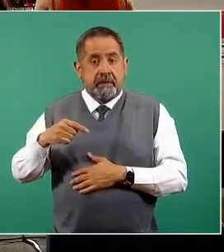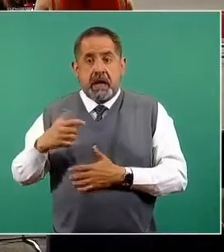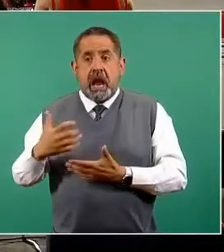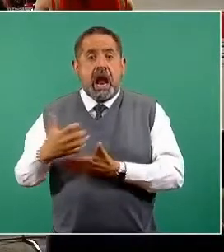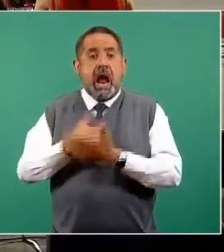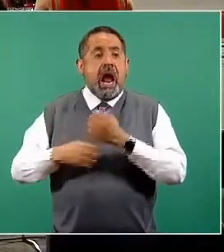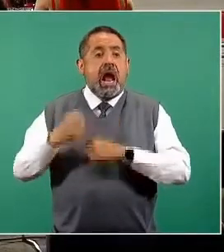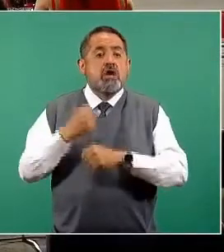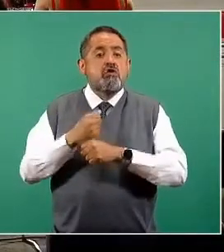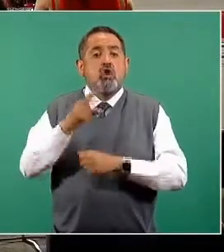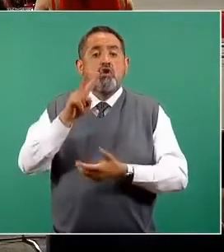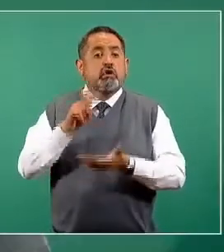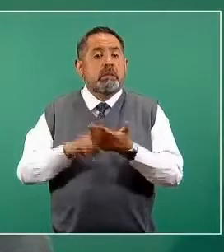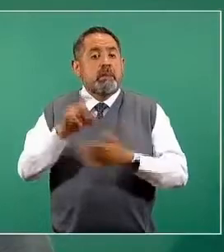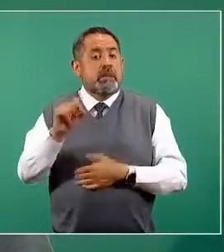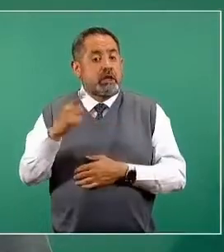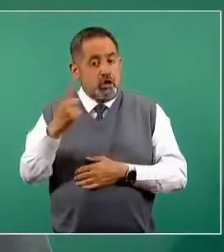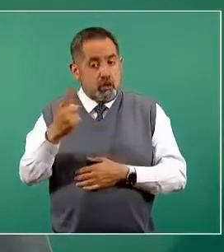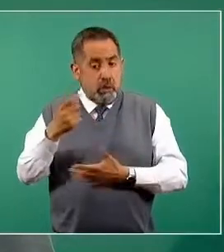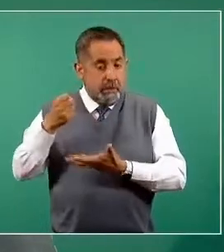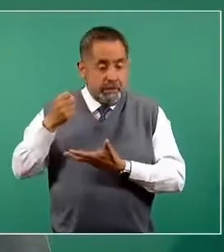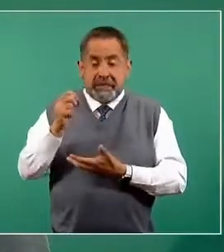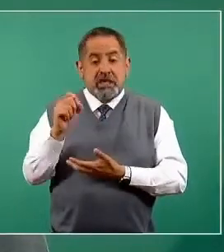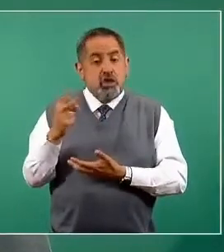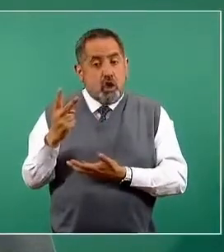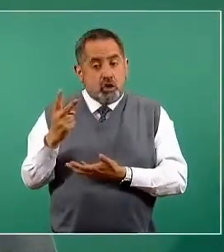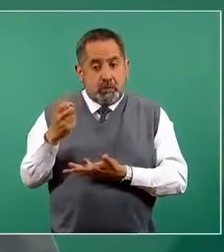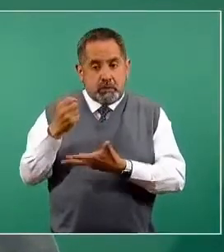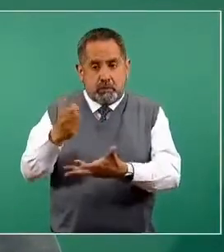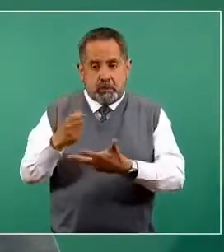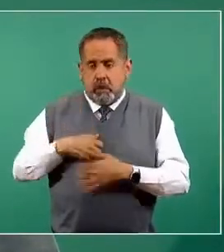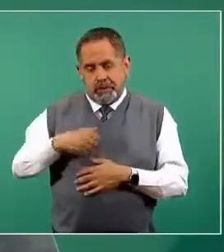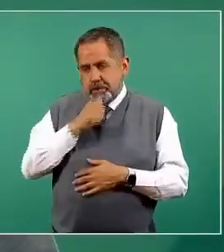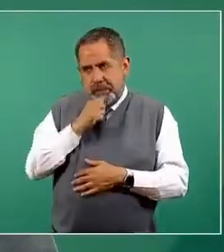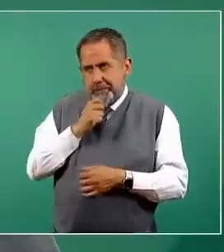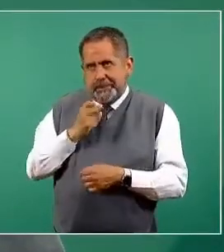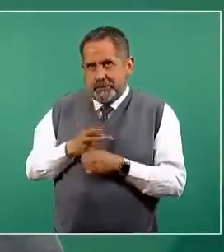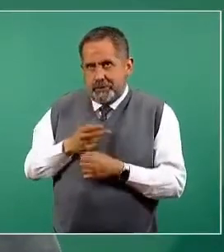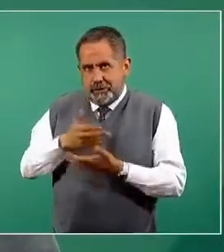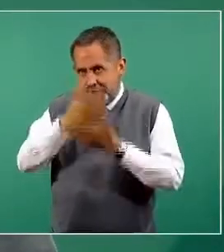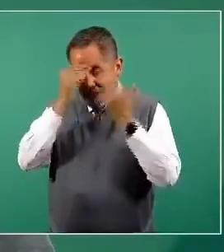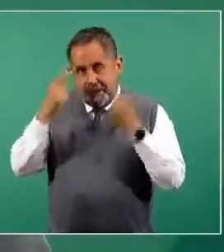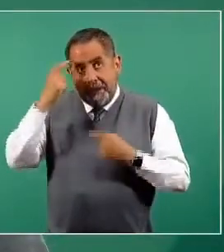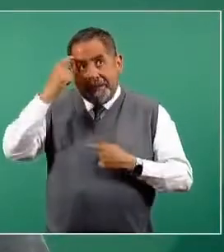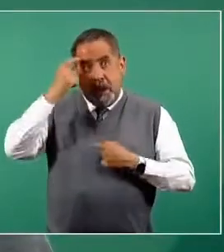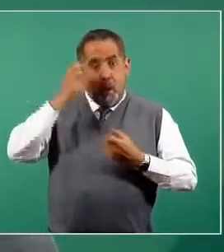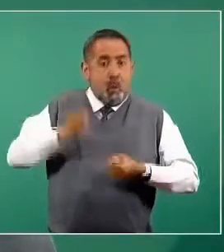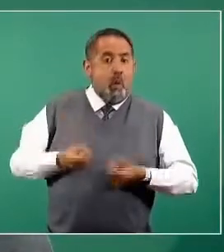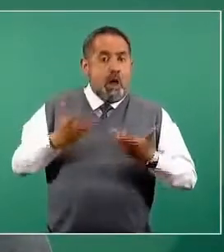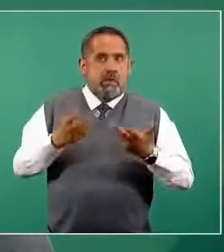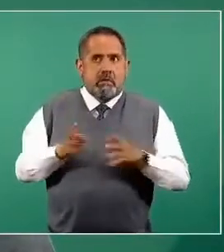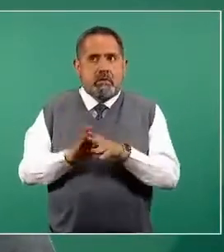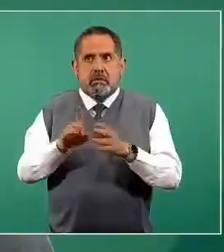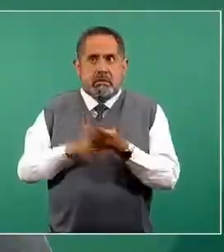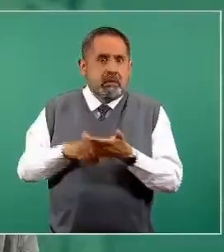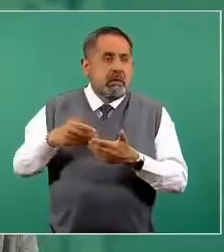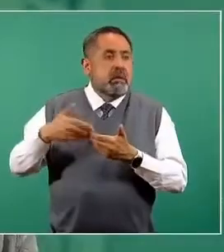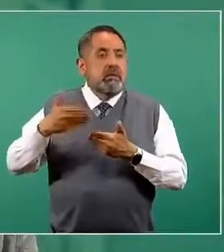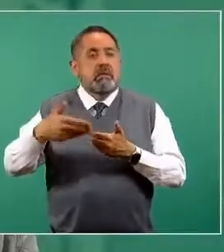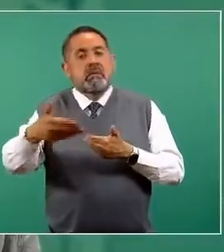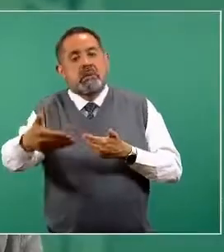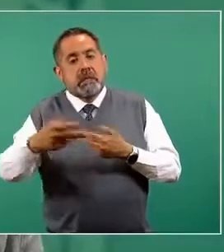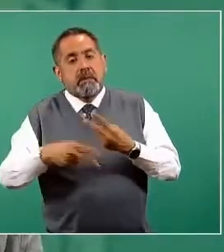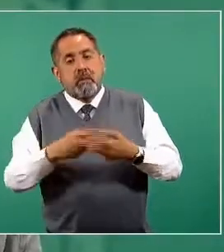de 2022, es todavía muy temprano, no se tiene ya preconcebido cuáles serían